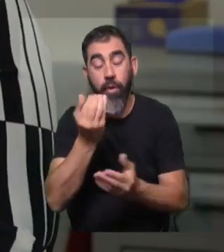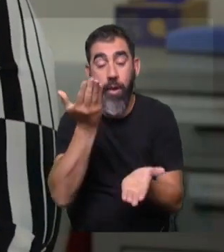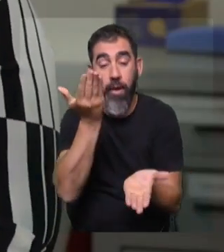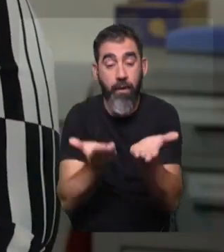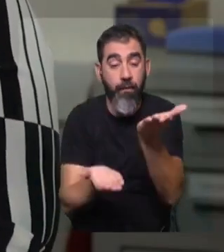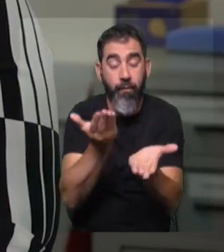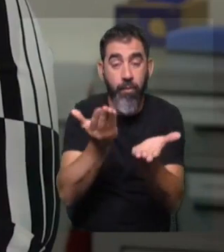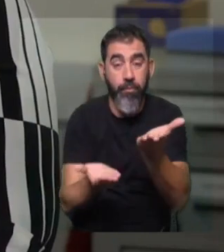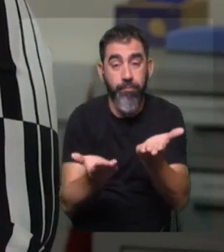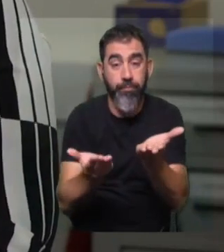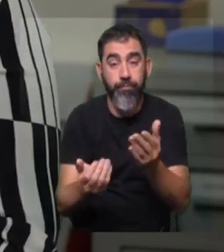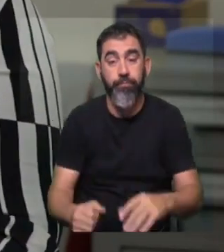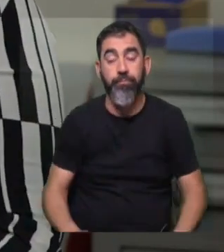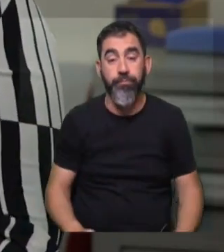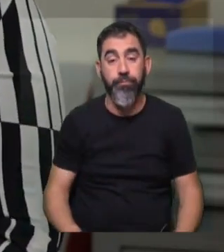evaluar